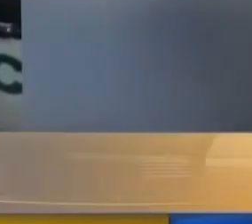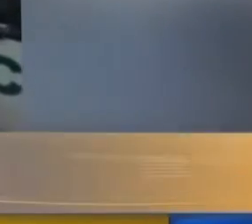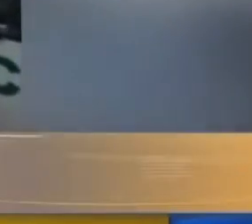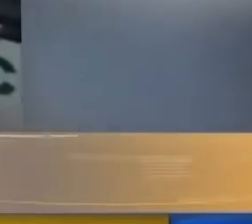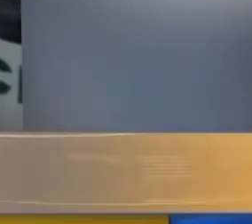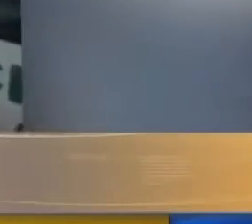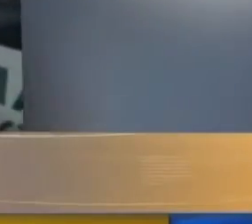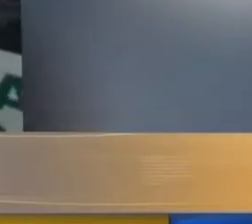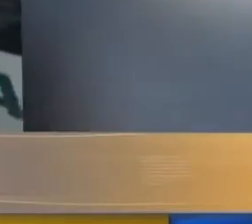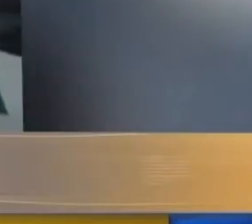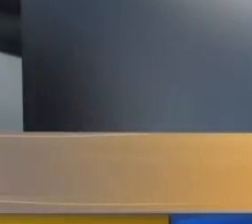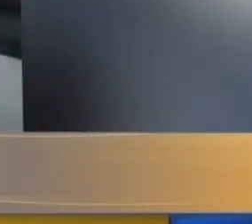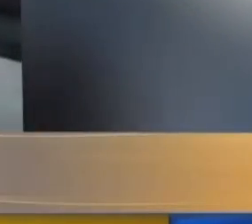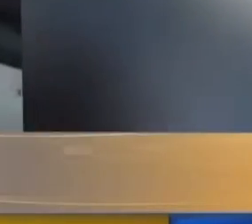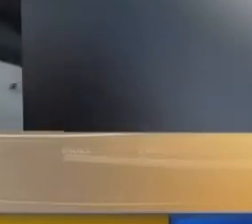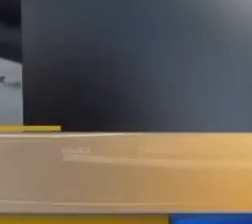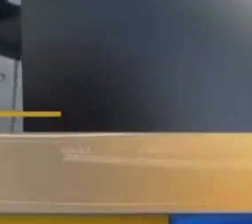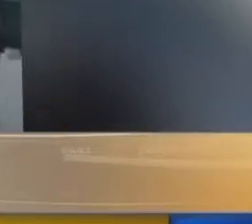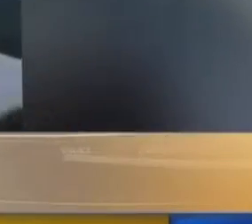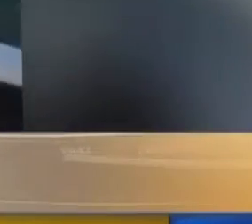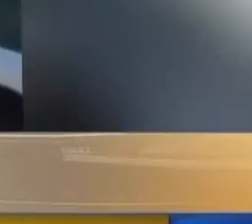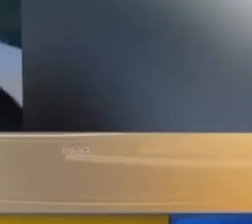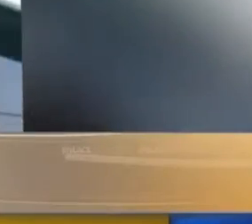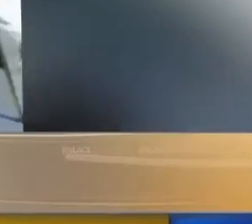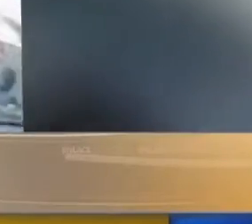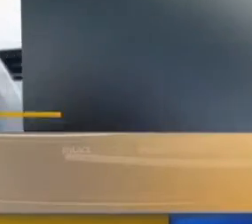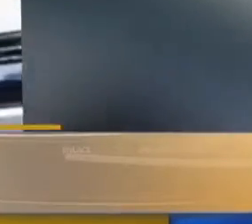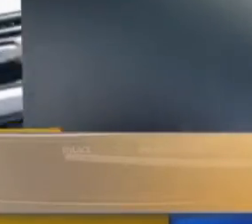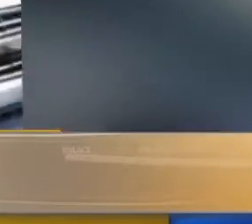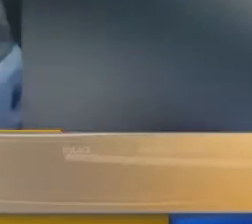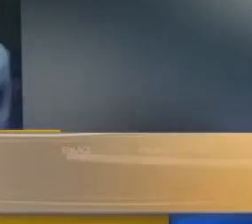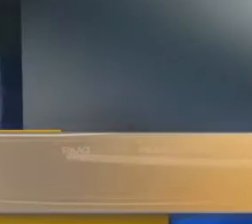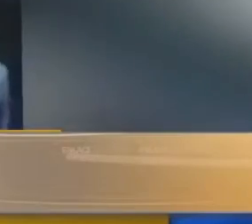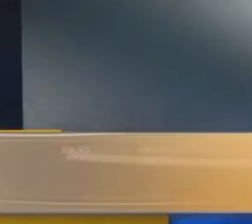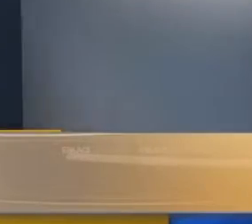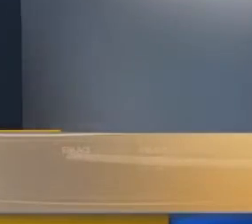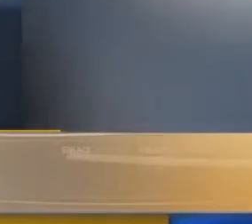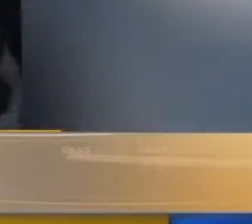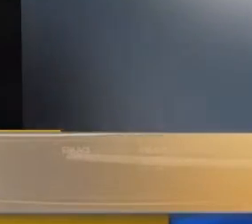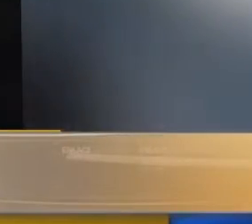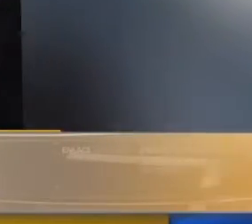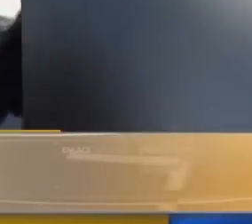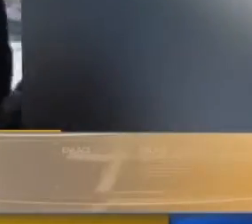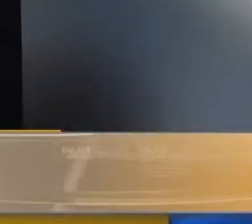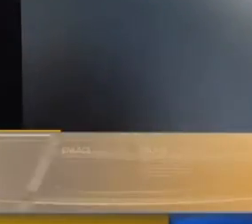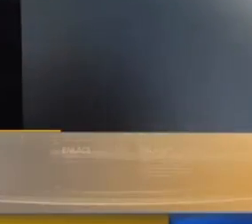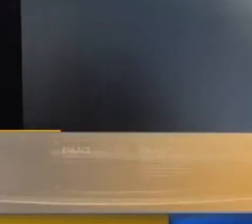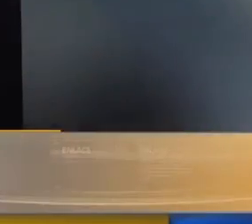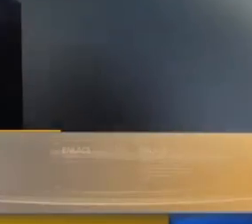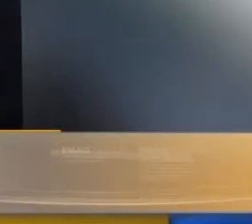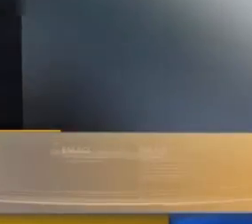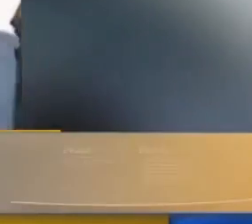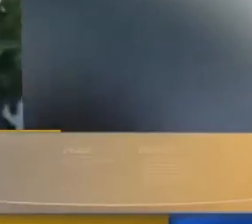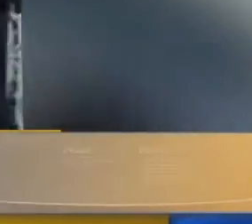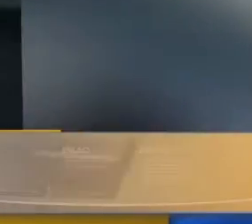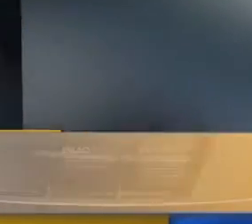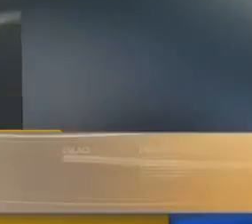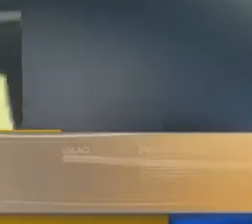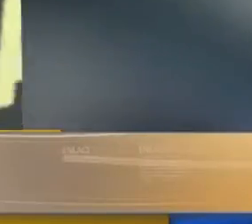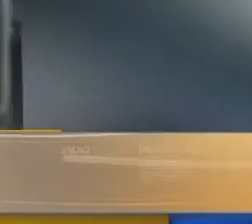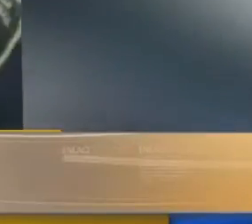Fue capturado alias Daniel, presunto cabecilla de la red de apoyo al terrorismo del Frente Luis José Solano Sepúlveda del ELN. El operativo en su contra se